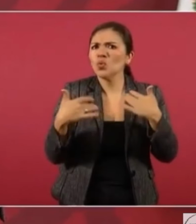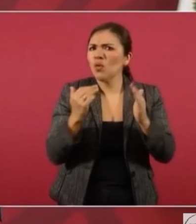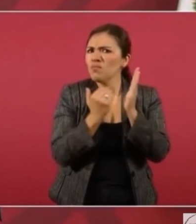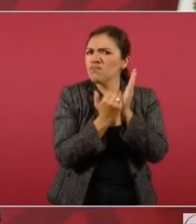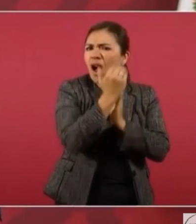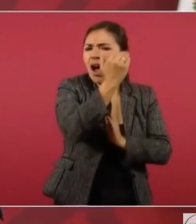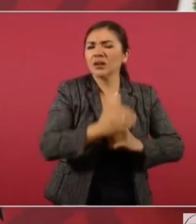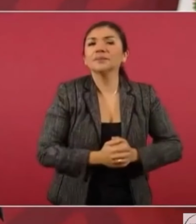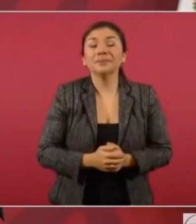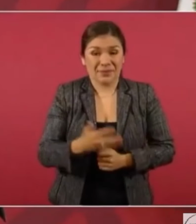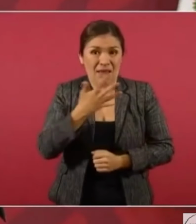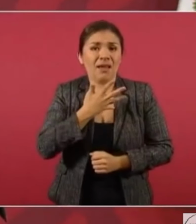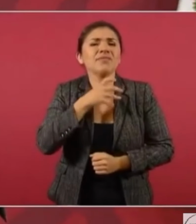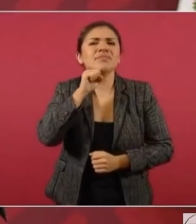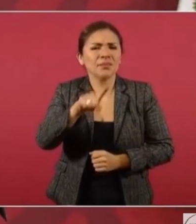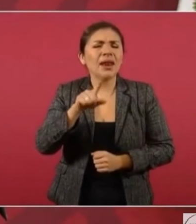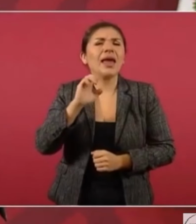Hay expresidentes,